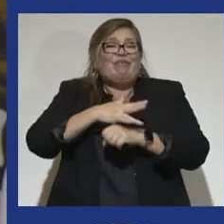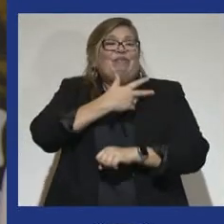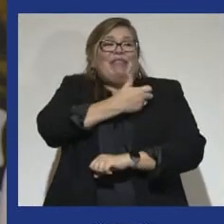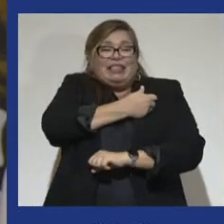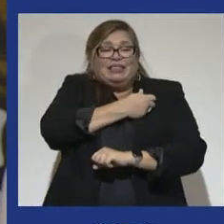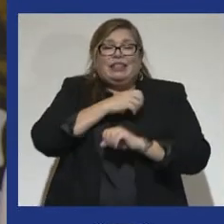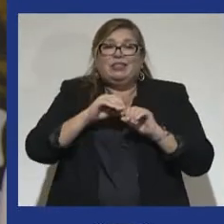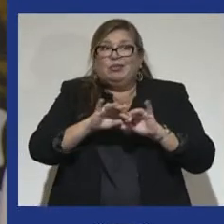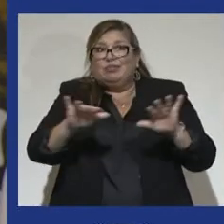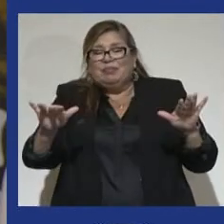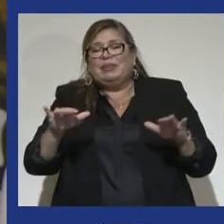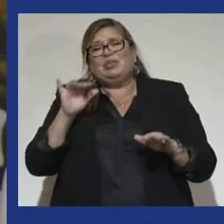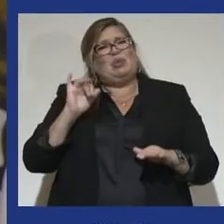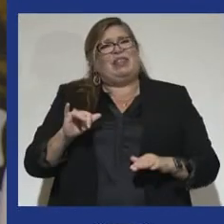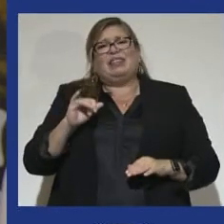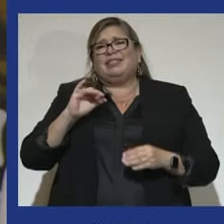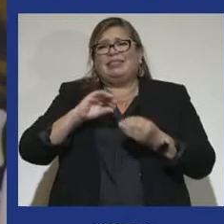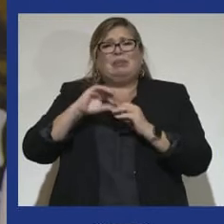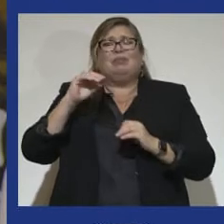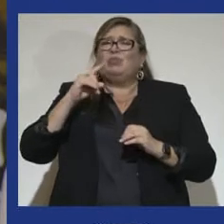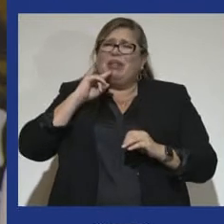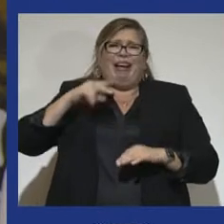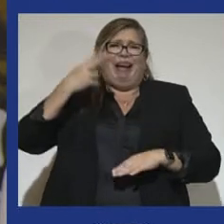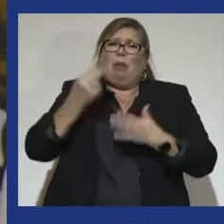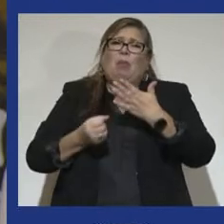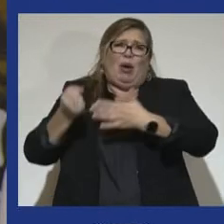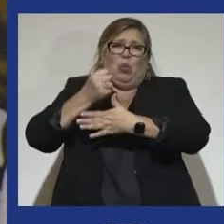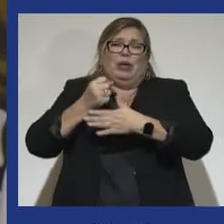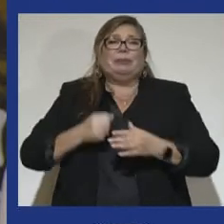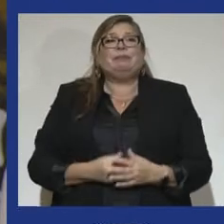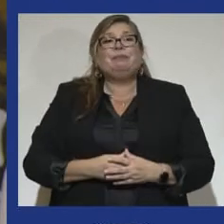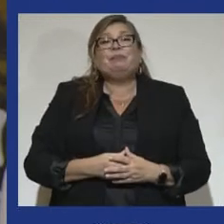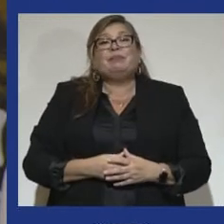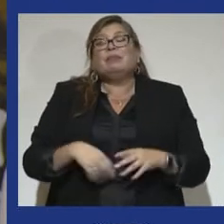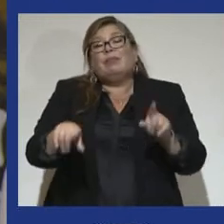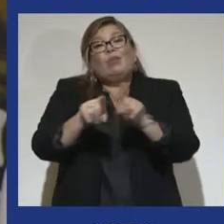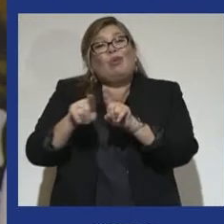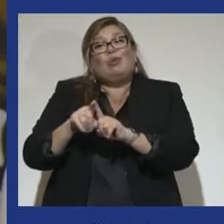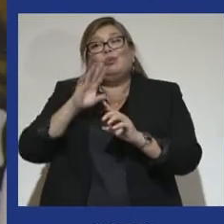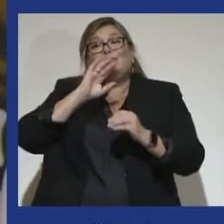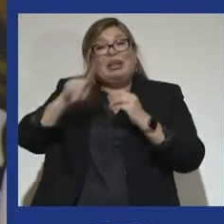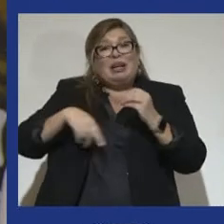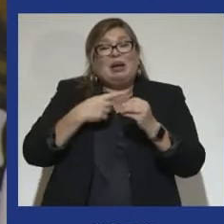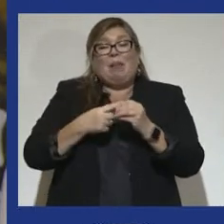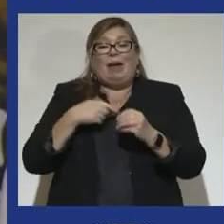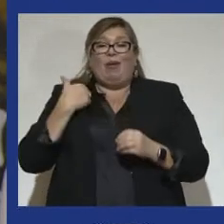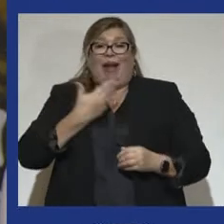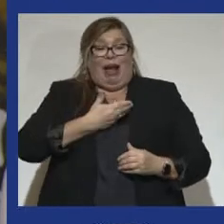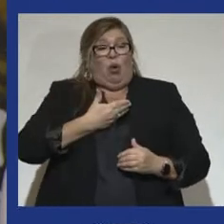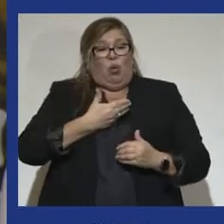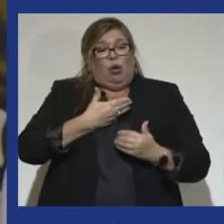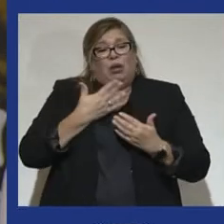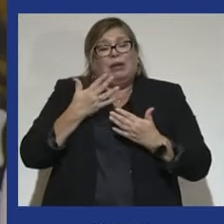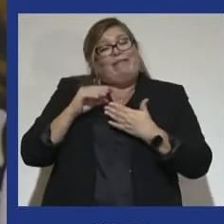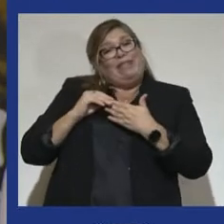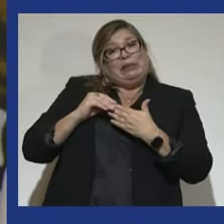reciba a vacunas así que esa es una alta prioridad importante notar que al hablar de superávit y discreción ario esto